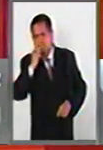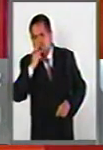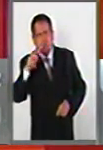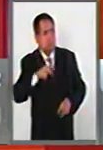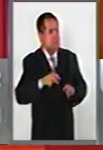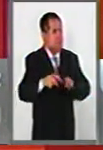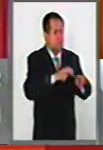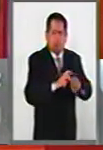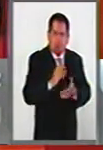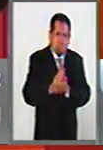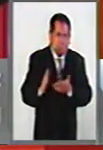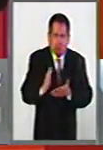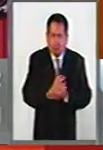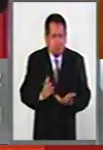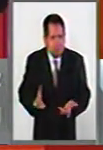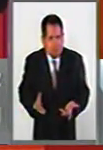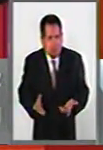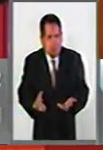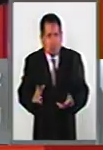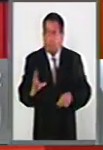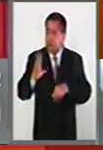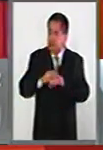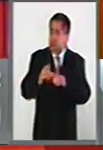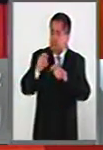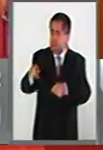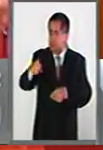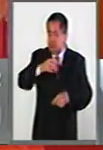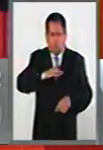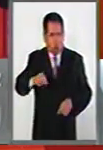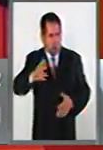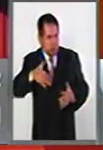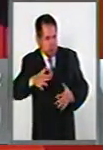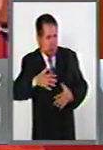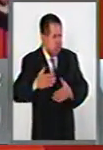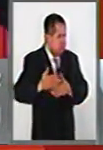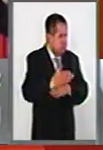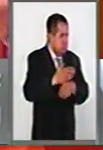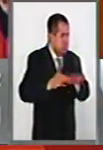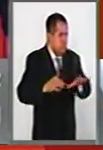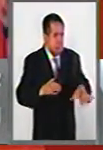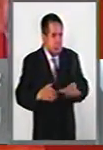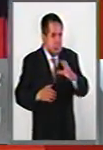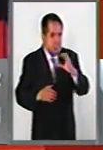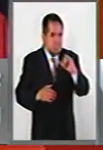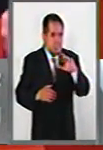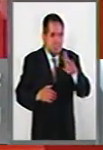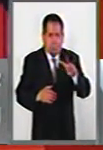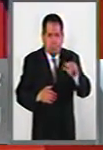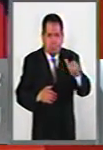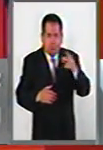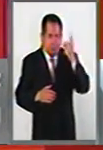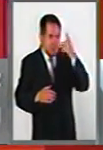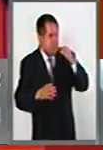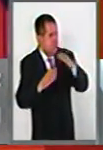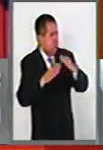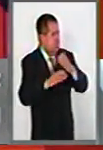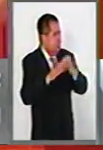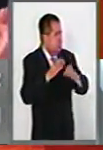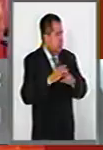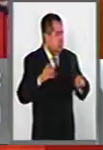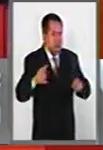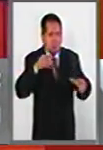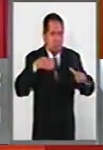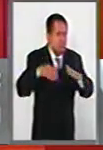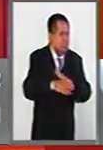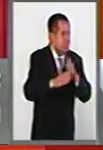¿no? Permiten a los tribunales militares realizar diligencias respecto de personas y bienes de civiles,